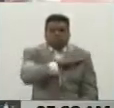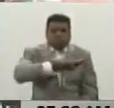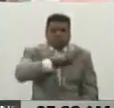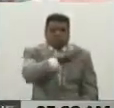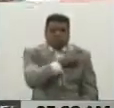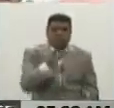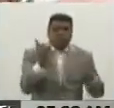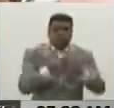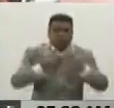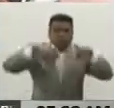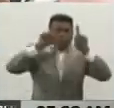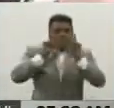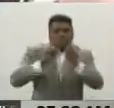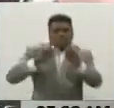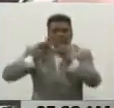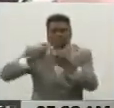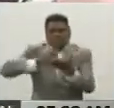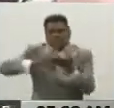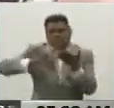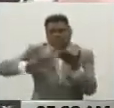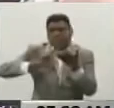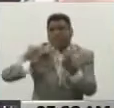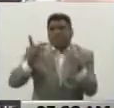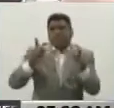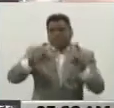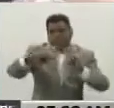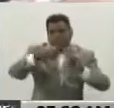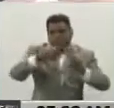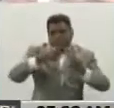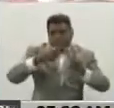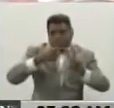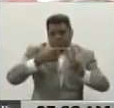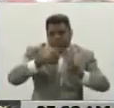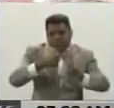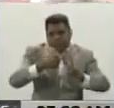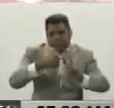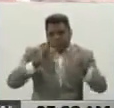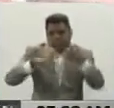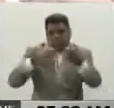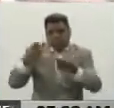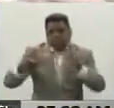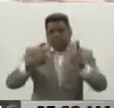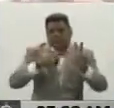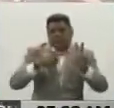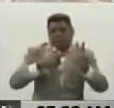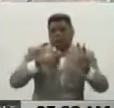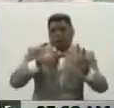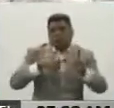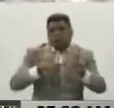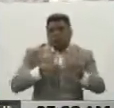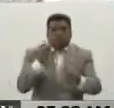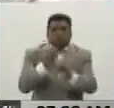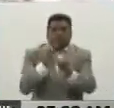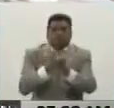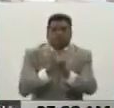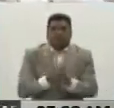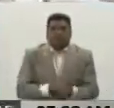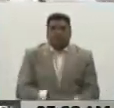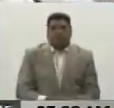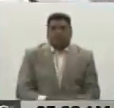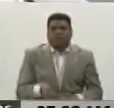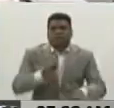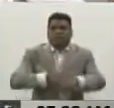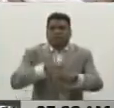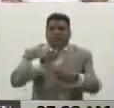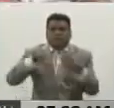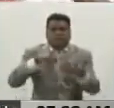luego la misión Robinson 2 productiva y ahora la misión Robinson digital, siempre con esa esencia de quien formó nuestro libertador y obviamente rescatado en tiempos de revolución.